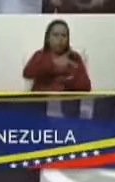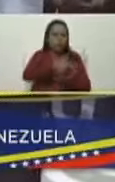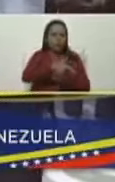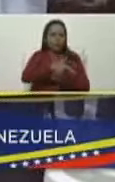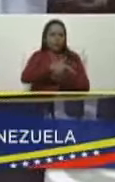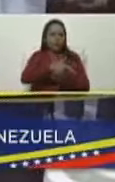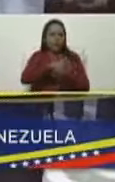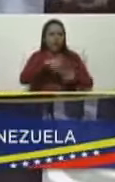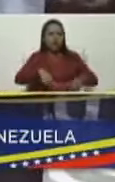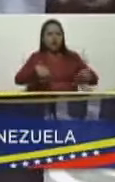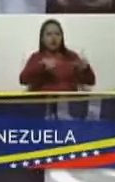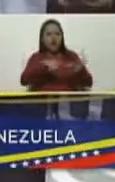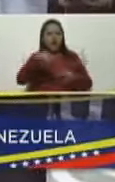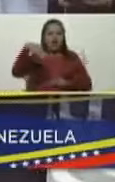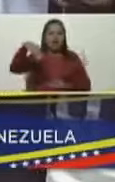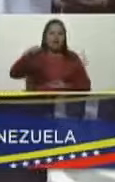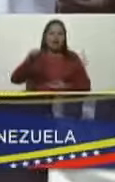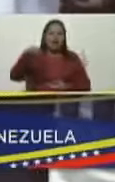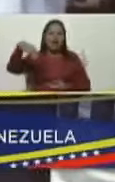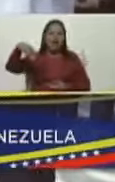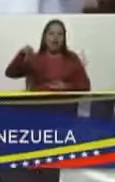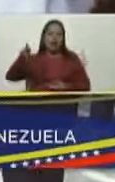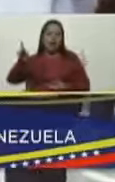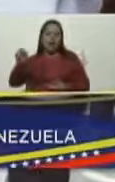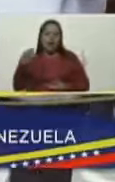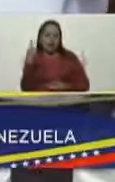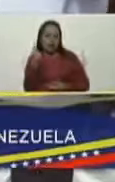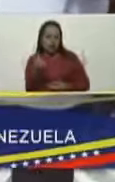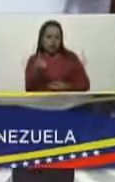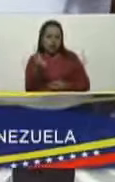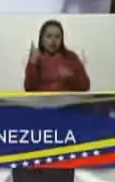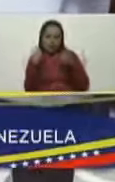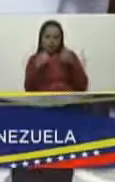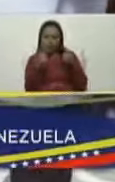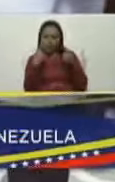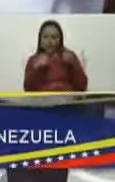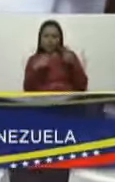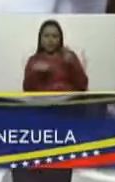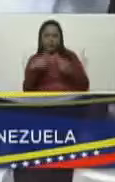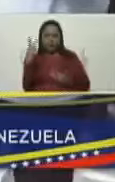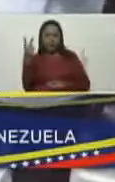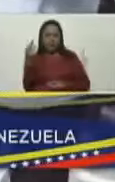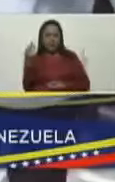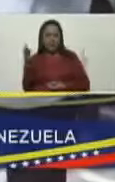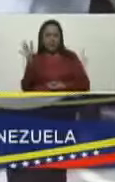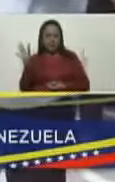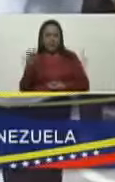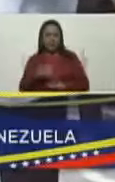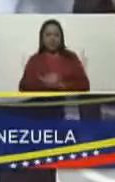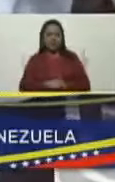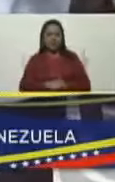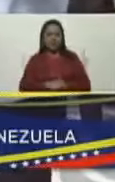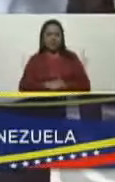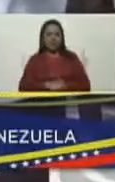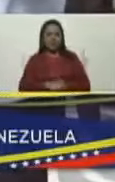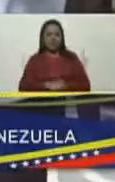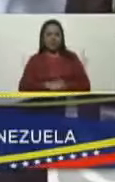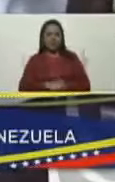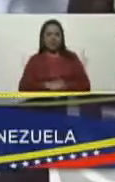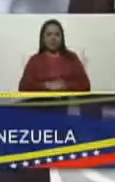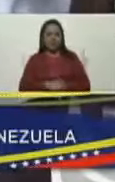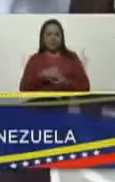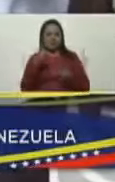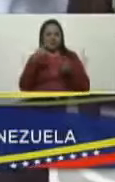a Mamera 1, porque hay Mamera 1, Mamera 2, Mamera 3, Mamera 4. Hay varias